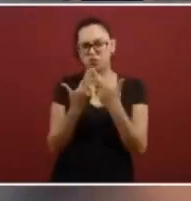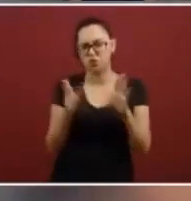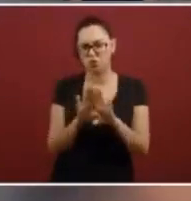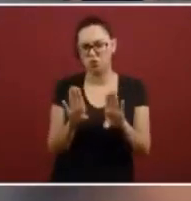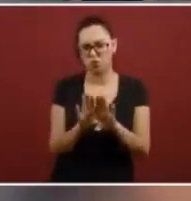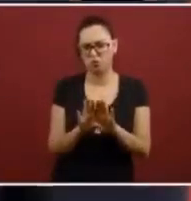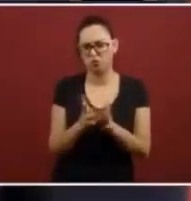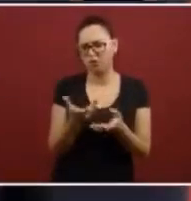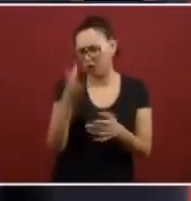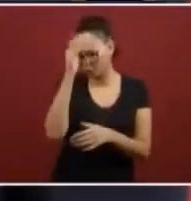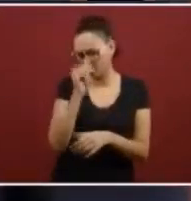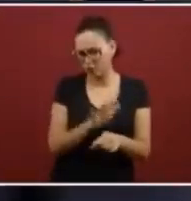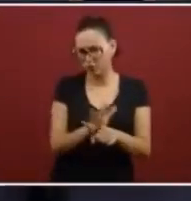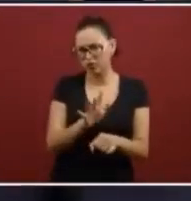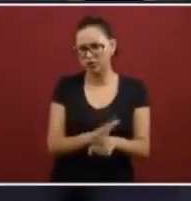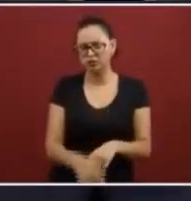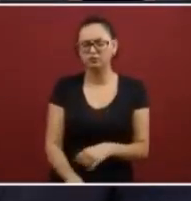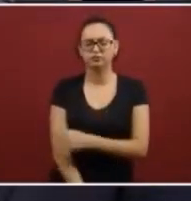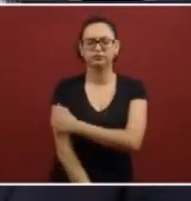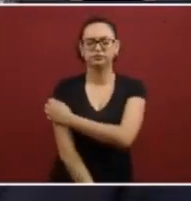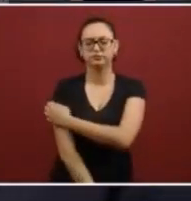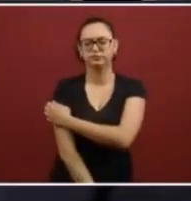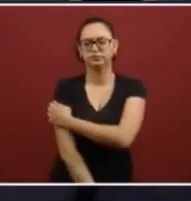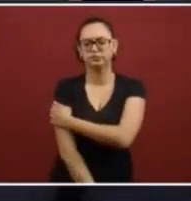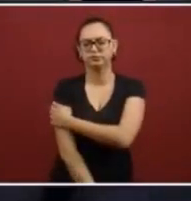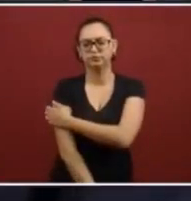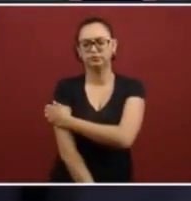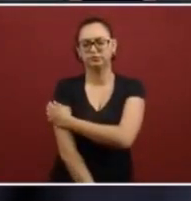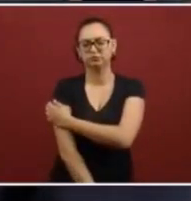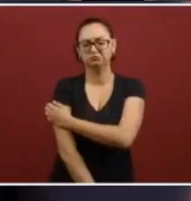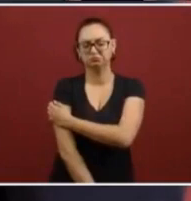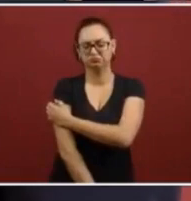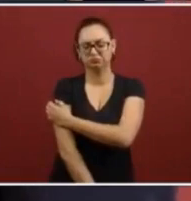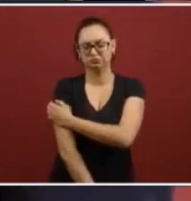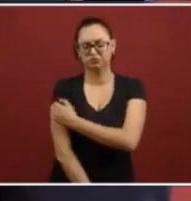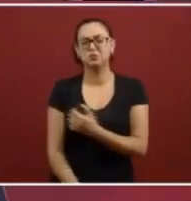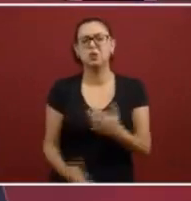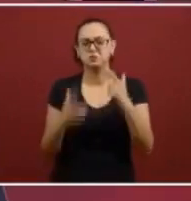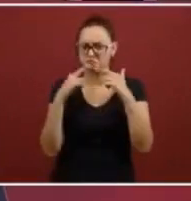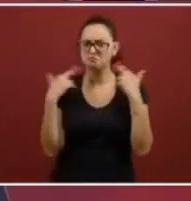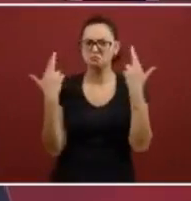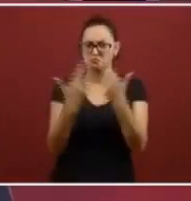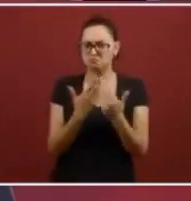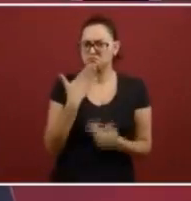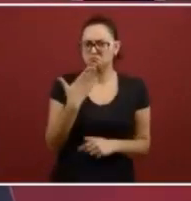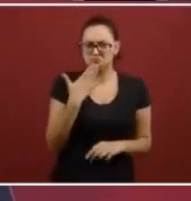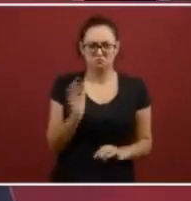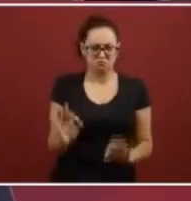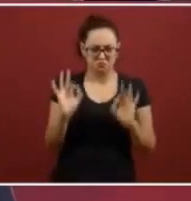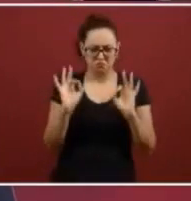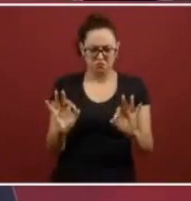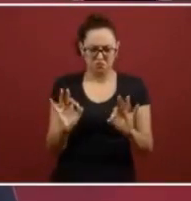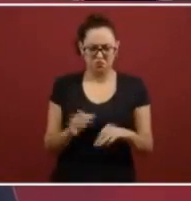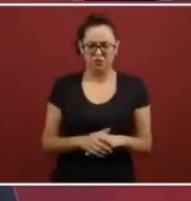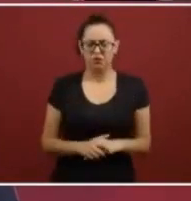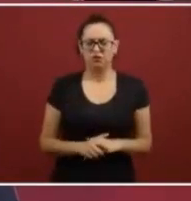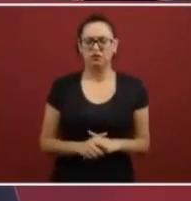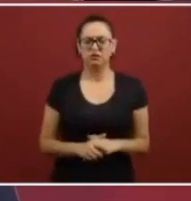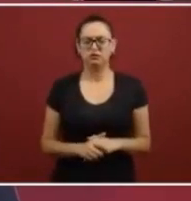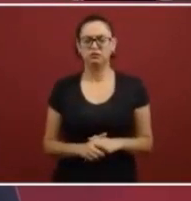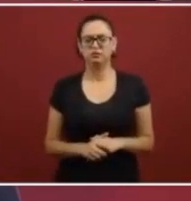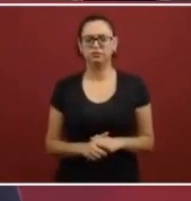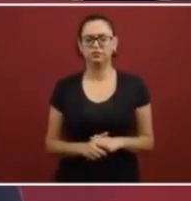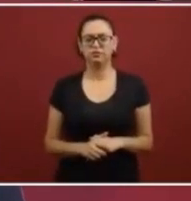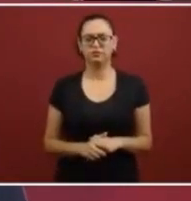y a qué a acuerdos education llegaron? Fue muy proposal. buena reunión He says it was a good reunion porque because